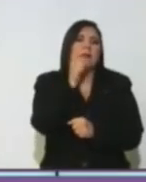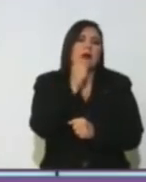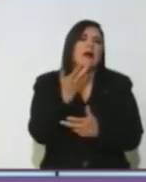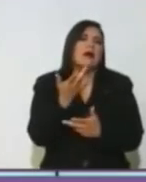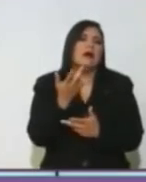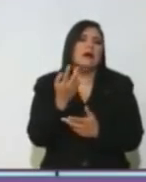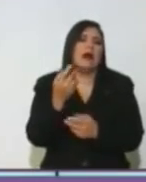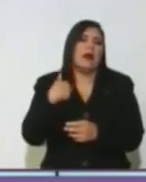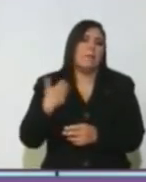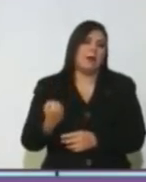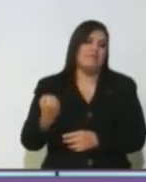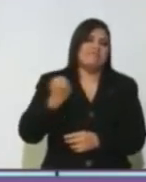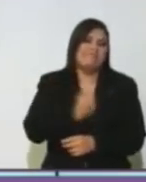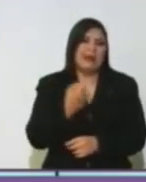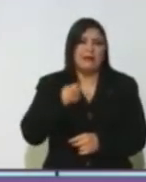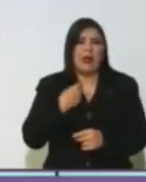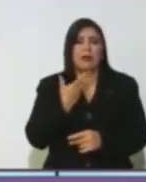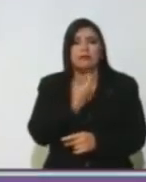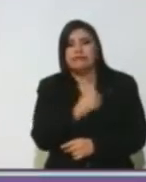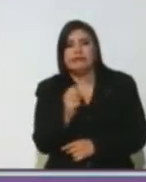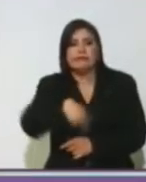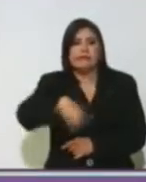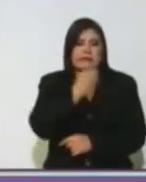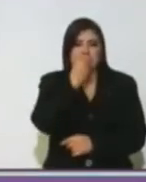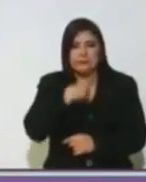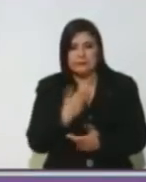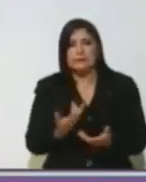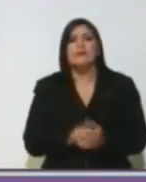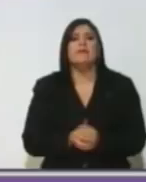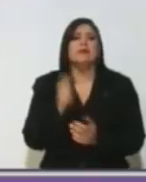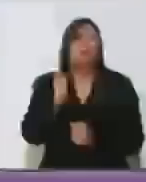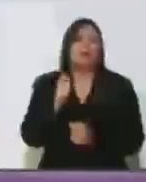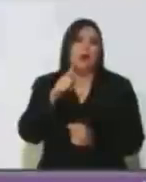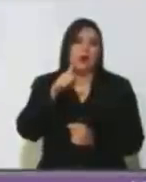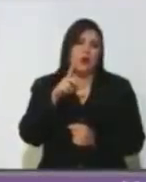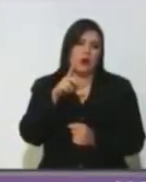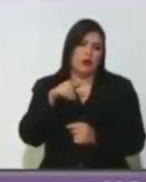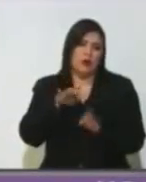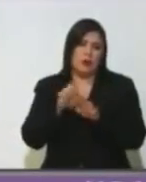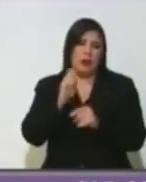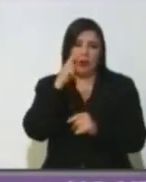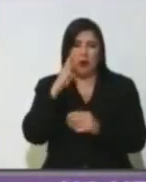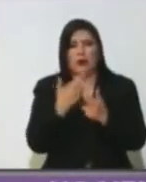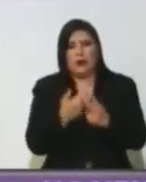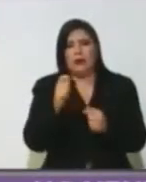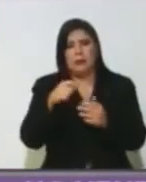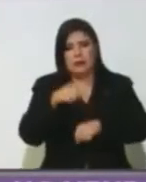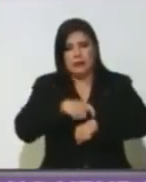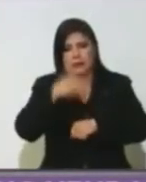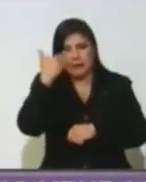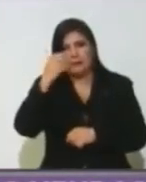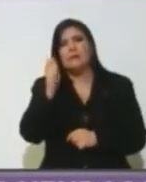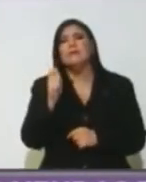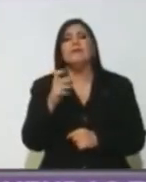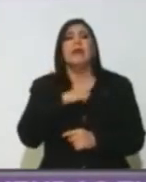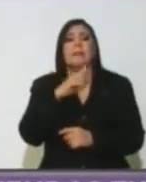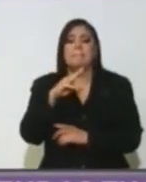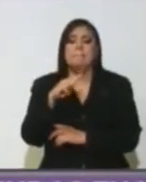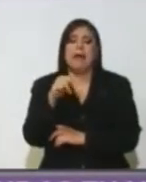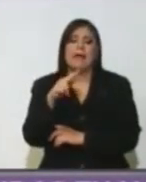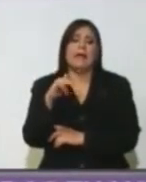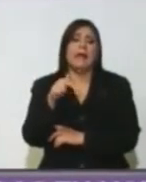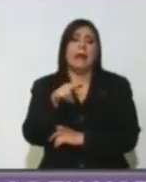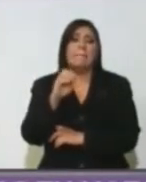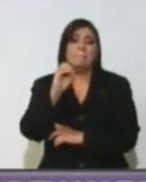impuesto gracias lorena candidata tiene sus minutos por ocho segundos del tiempo que te queda y mariana boy y